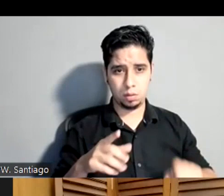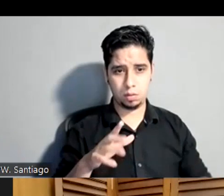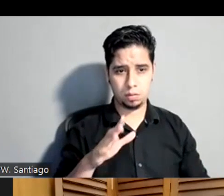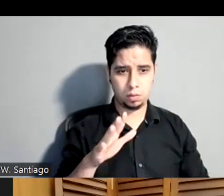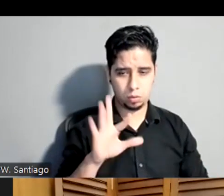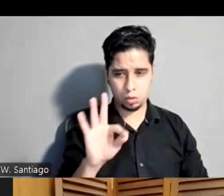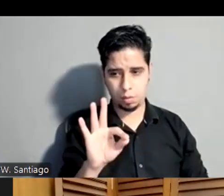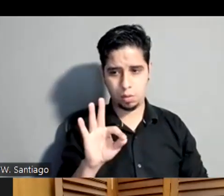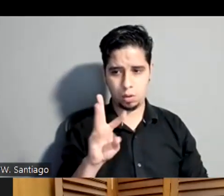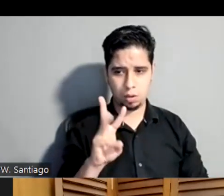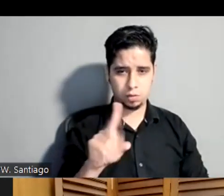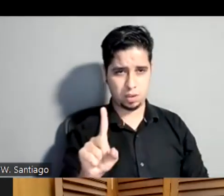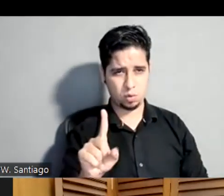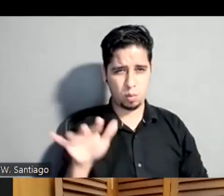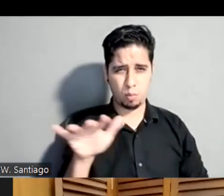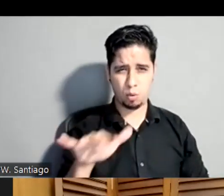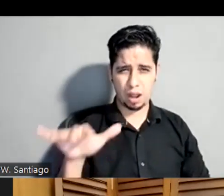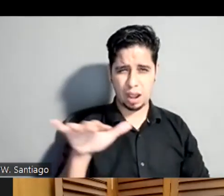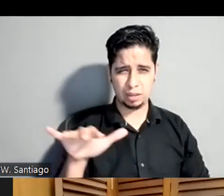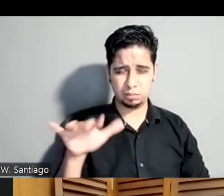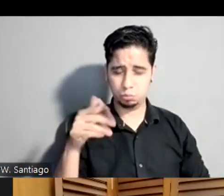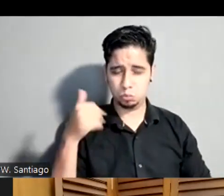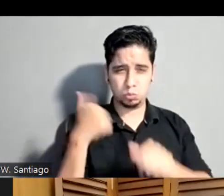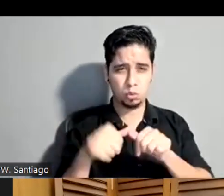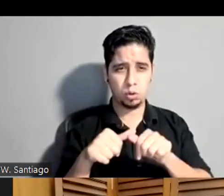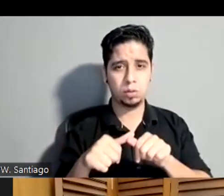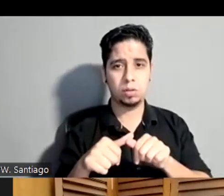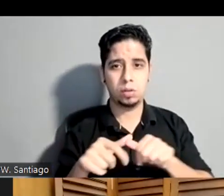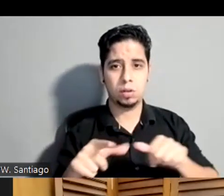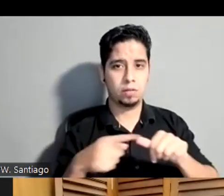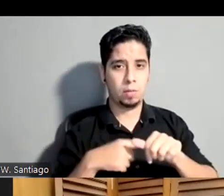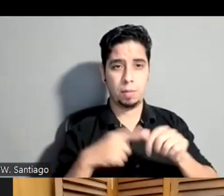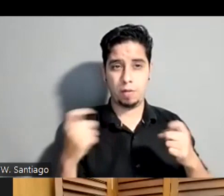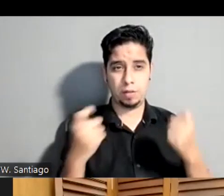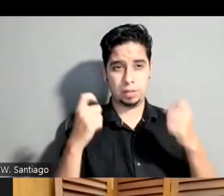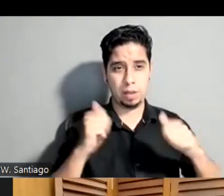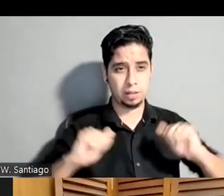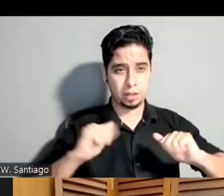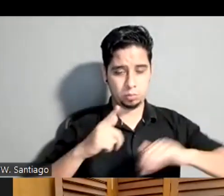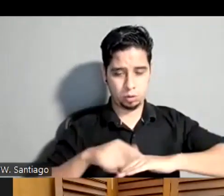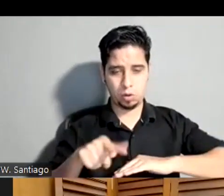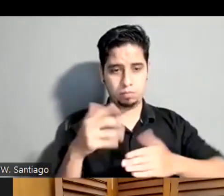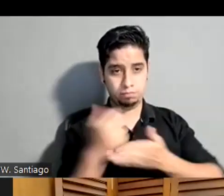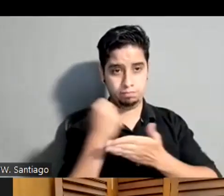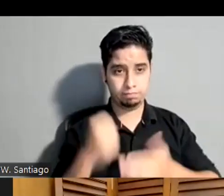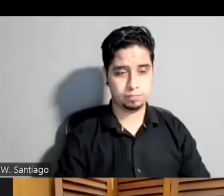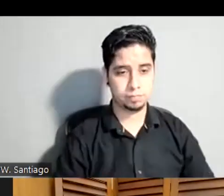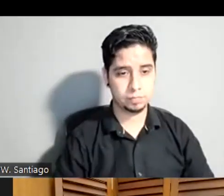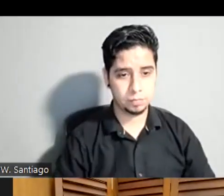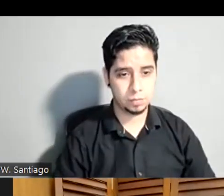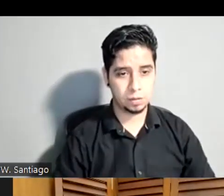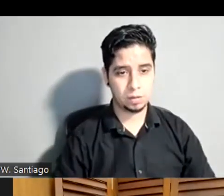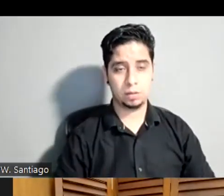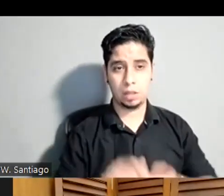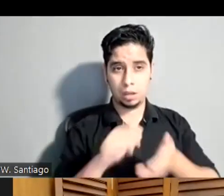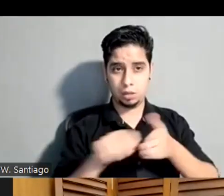ahí. Sí. Fue por ahí. Porque fueron los primeros festivales de teatro puertorriqueño. Uh-huh. Y está escrito más o menos en la misma época